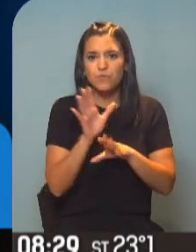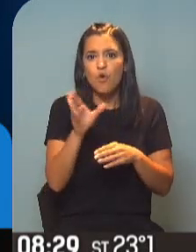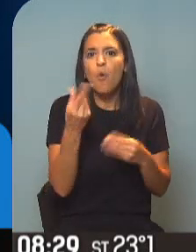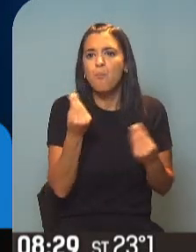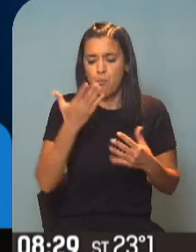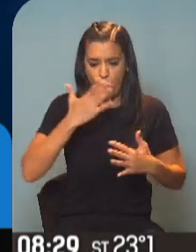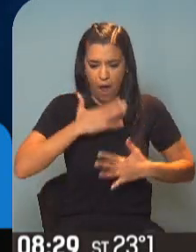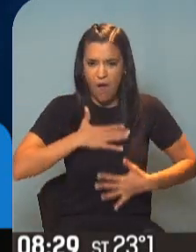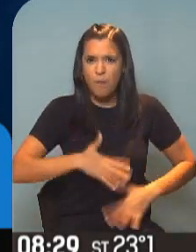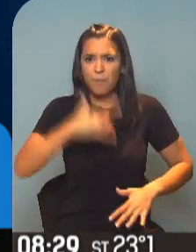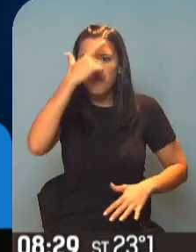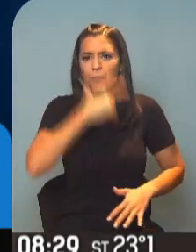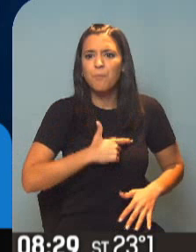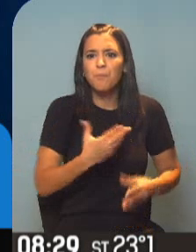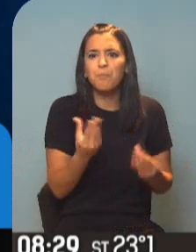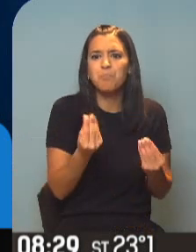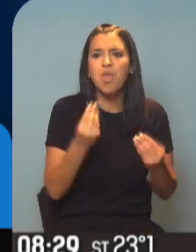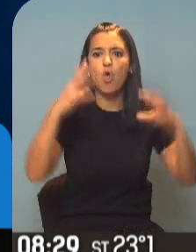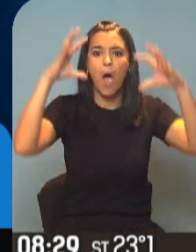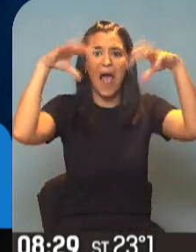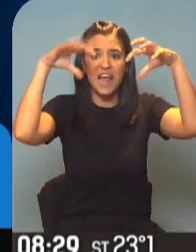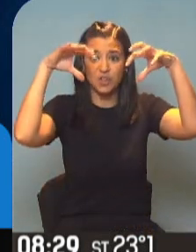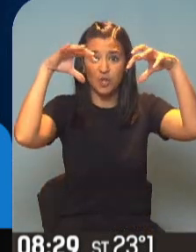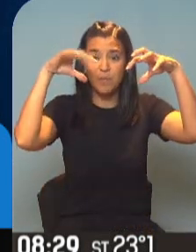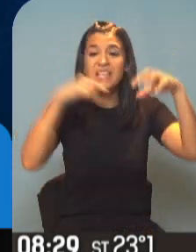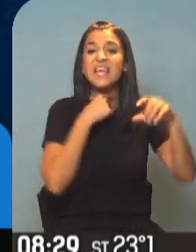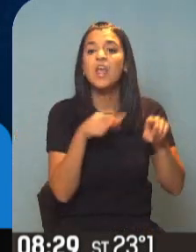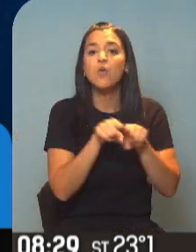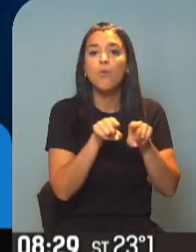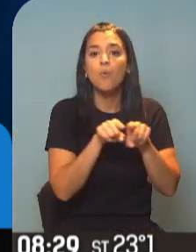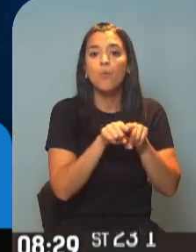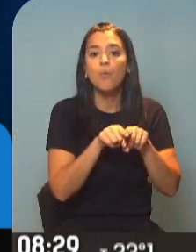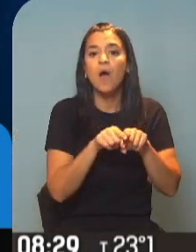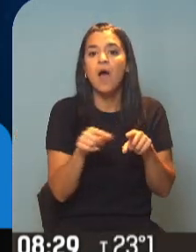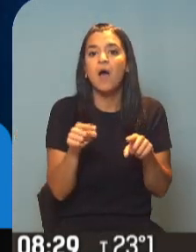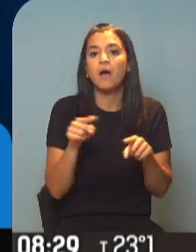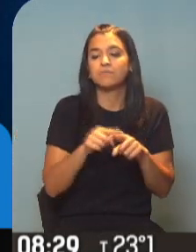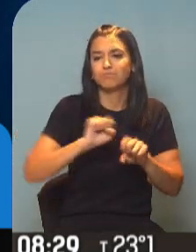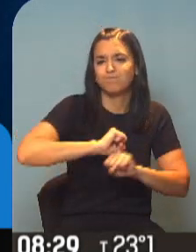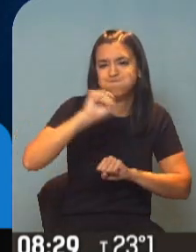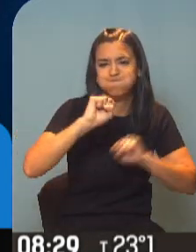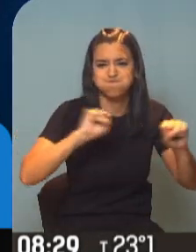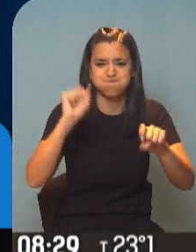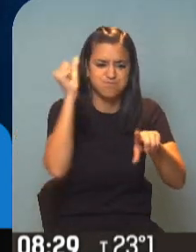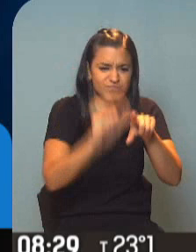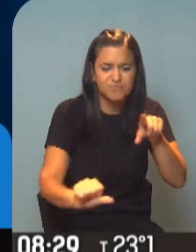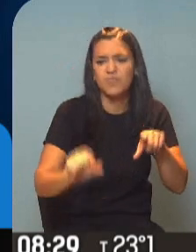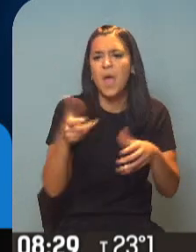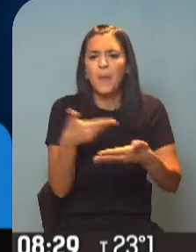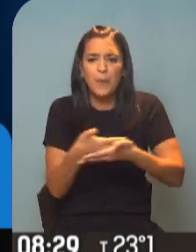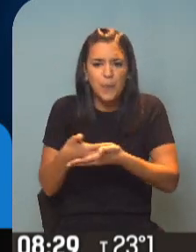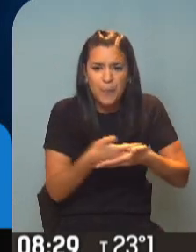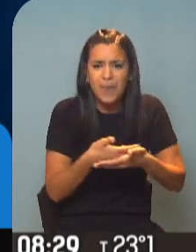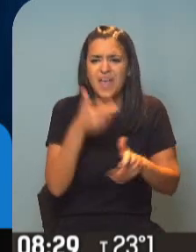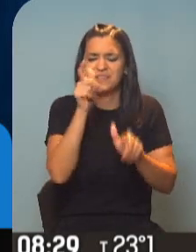humano que le tiene miedo a las tormentas las quiere imitar se sacó un dedo se sacó un ojo afecta a los bebés a los chicos